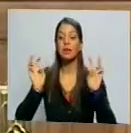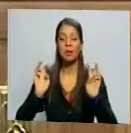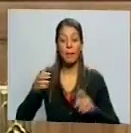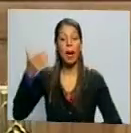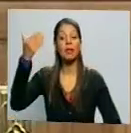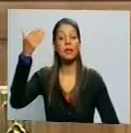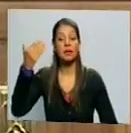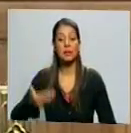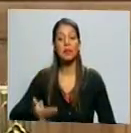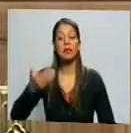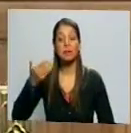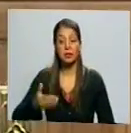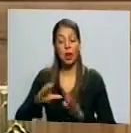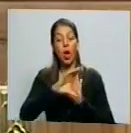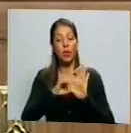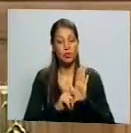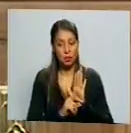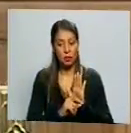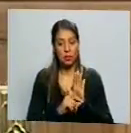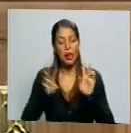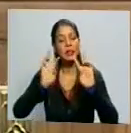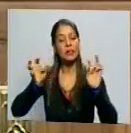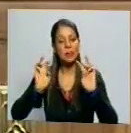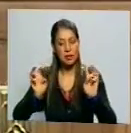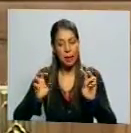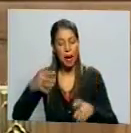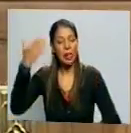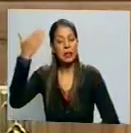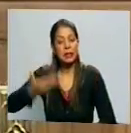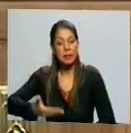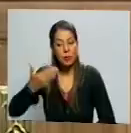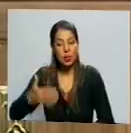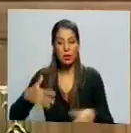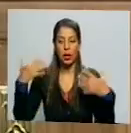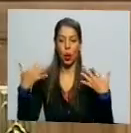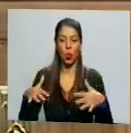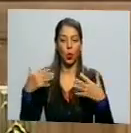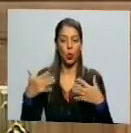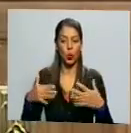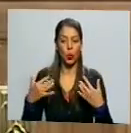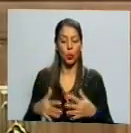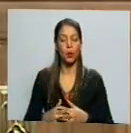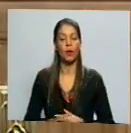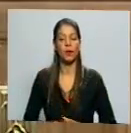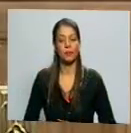constitucional? ¿Es o no un tema de la mayor importancia estratégica